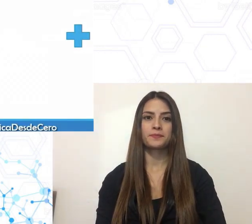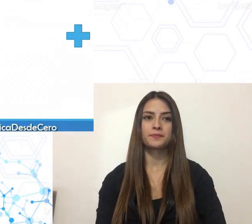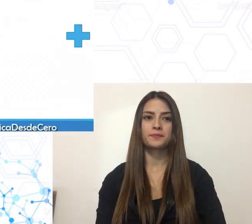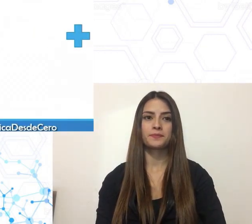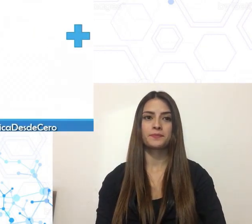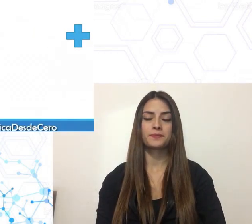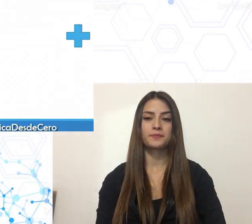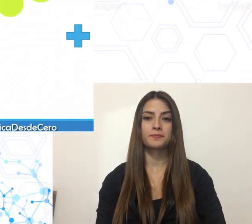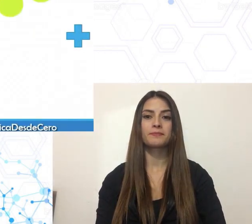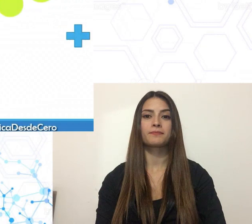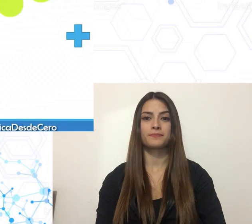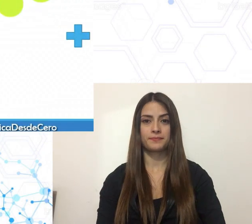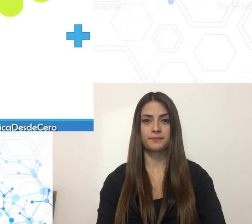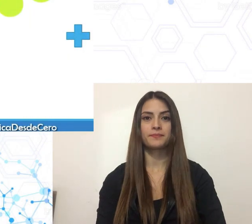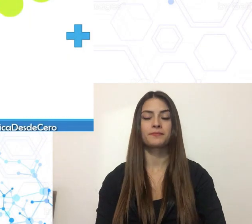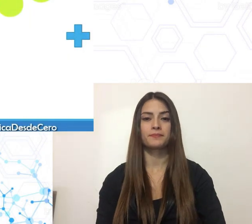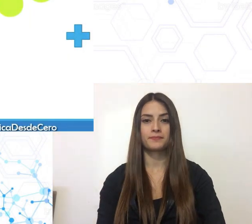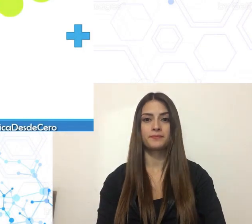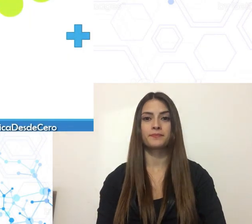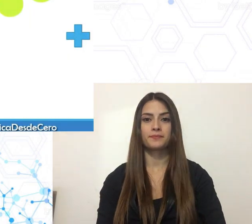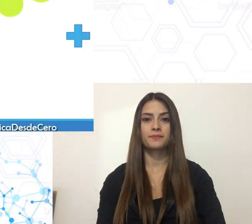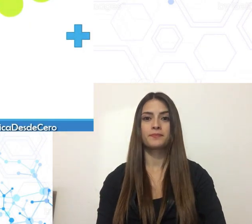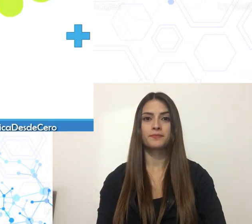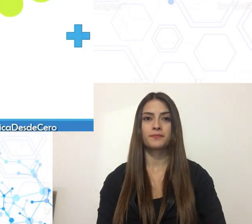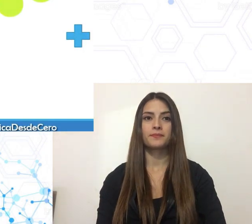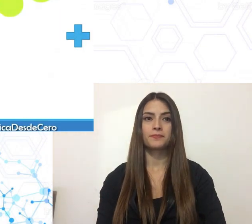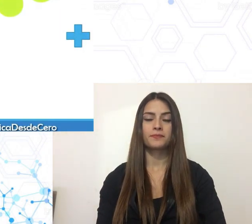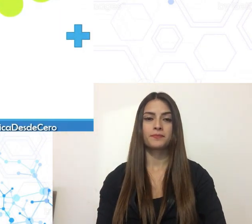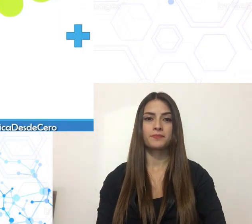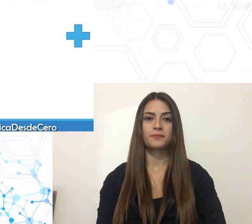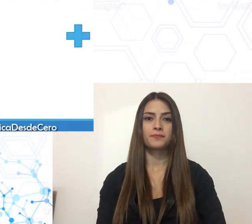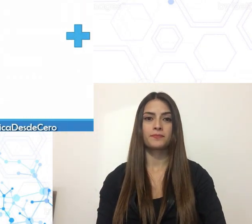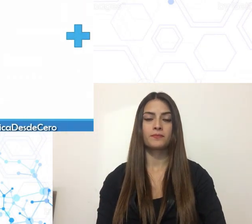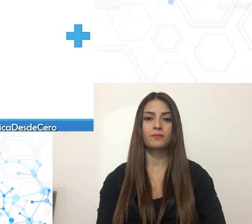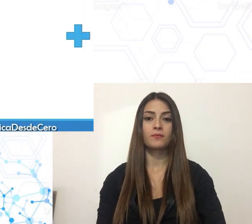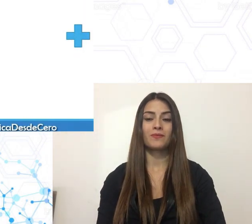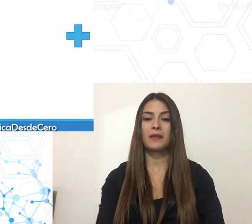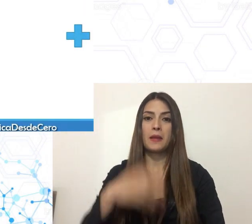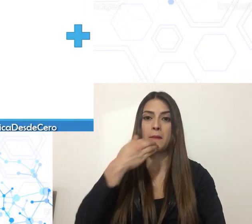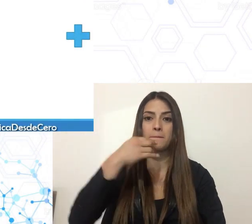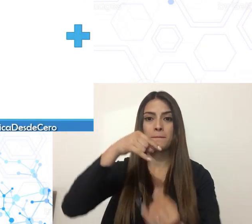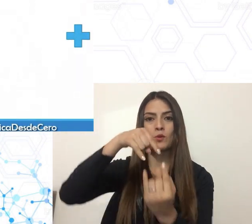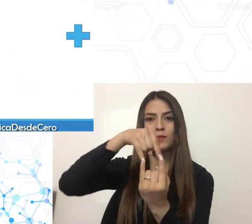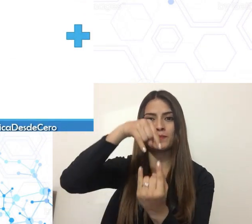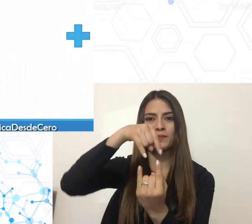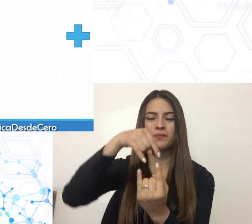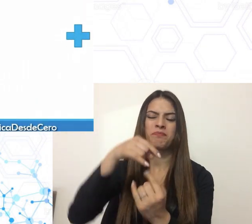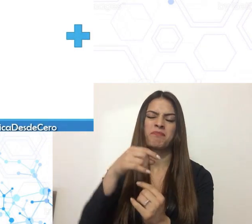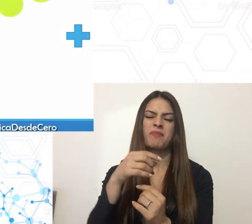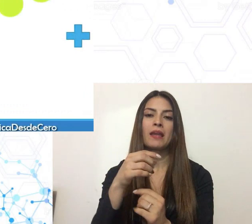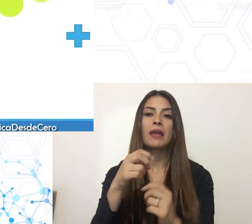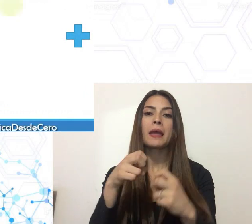miremoslo acá, vamos a acercar otro poquito. Bueno, vamos a ver entonces acá. Si nosotros